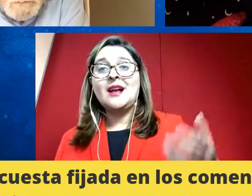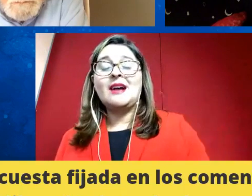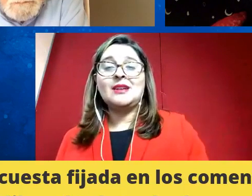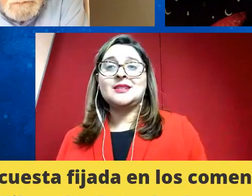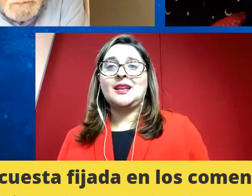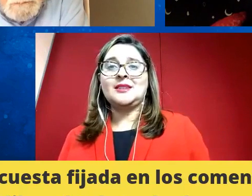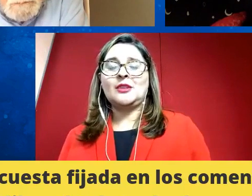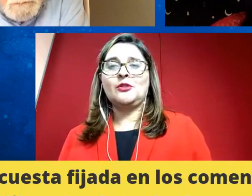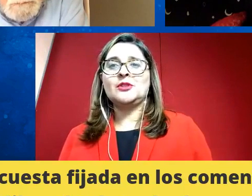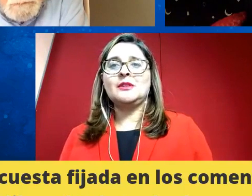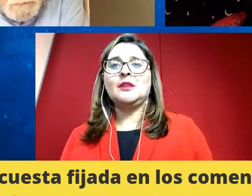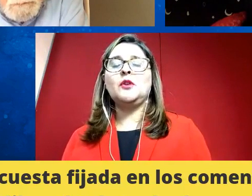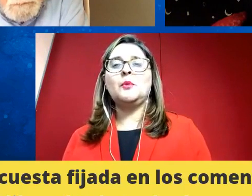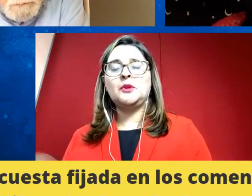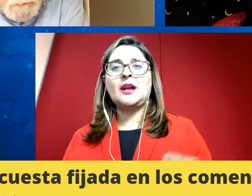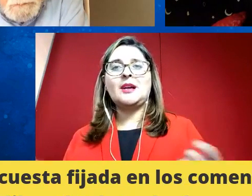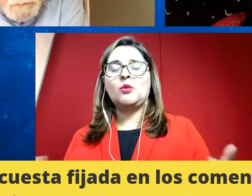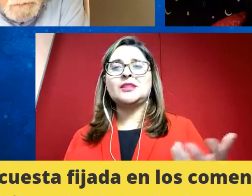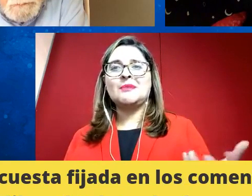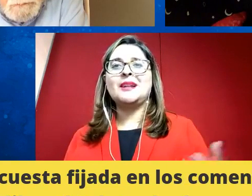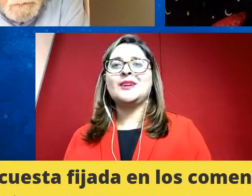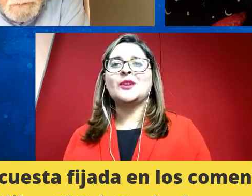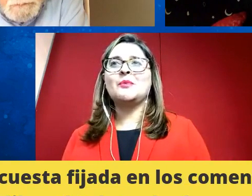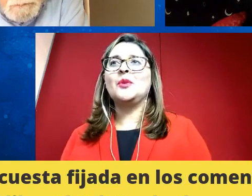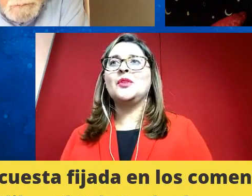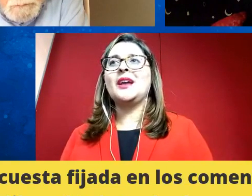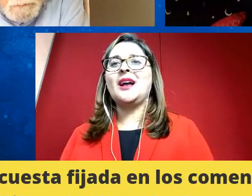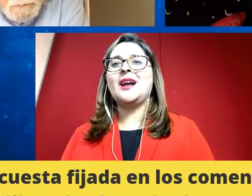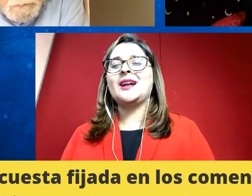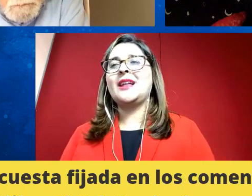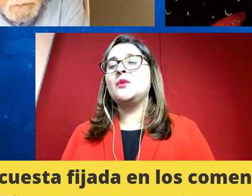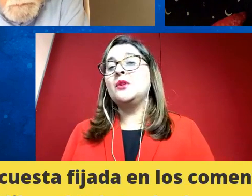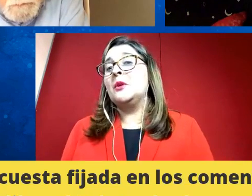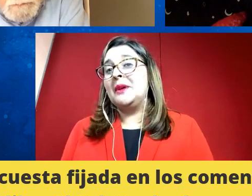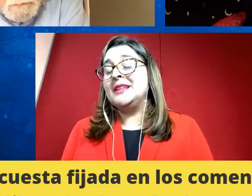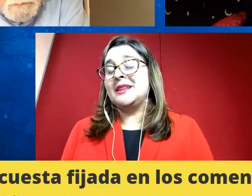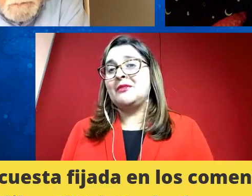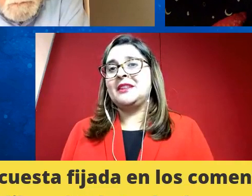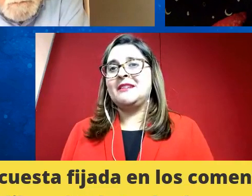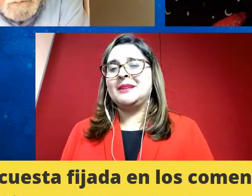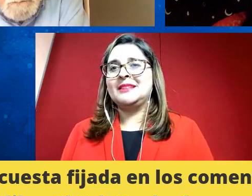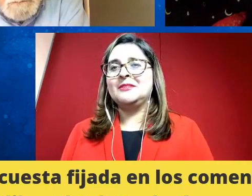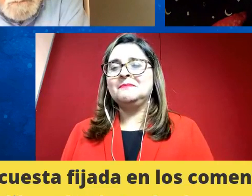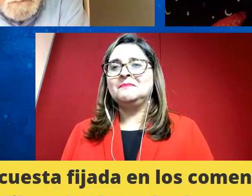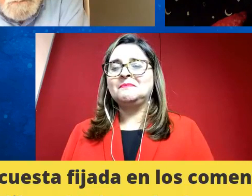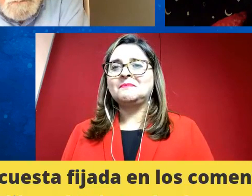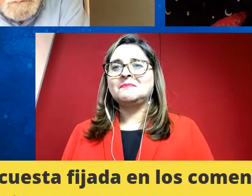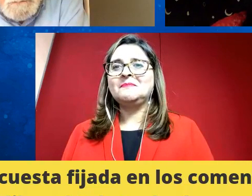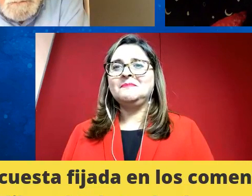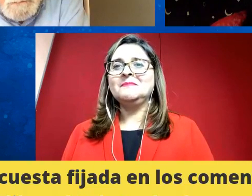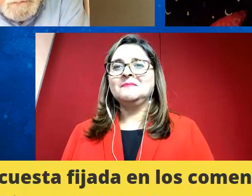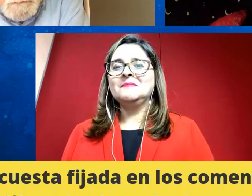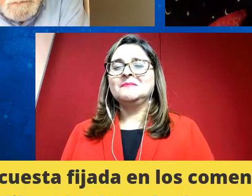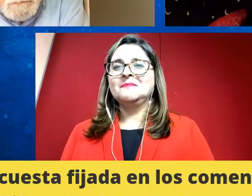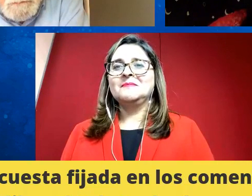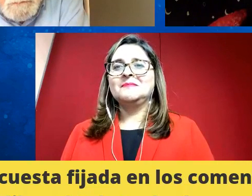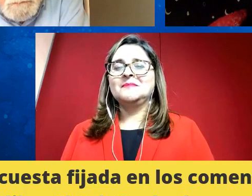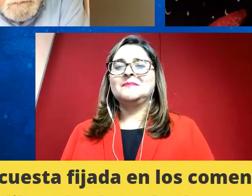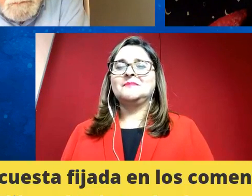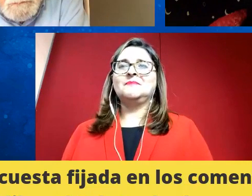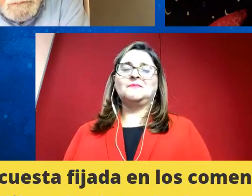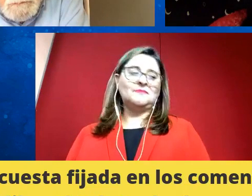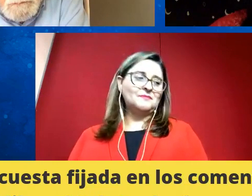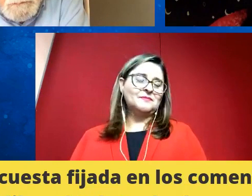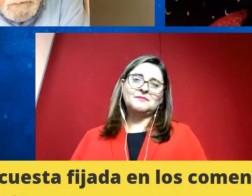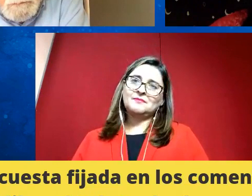lograr avances y desarrollos científicos, pero cada cuota también le corresponde a cada uno de los países, efectivamente, ¿no? Bueno,